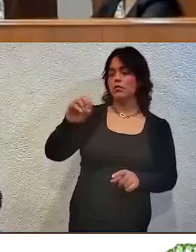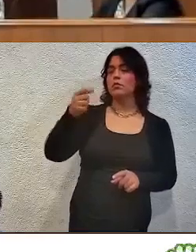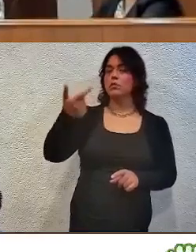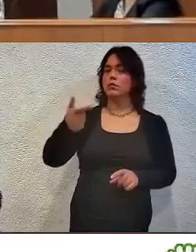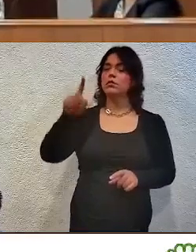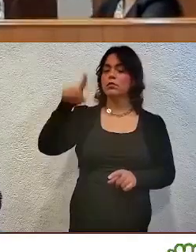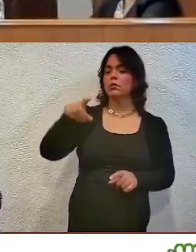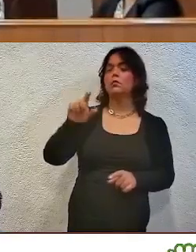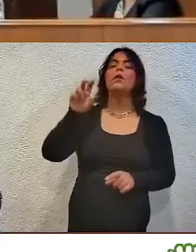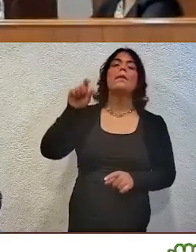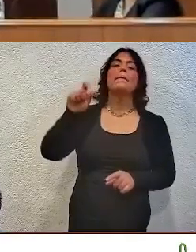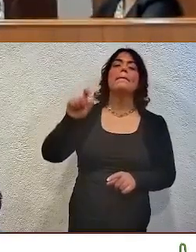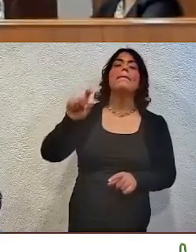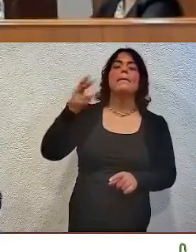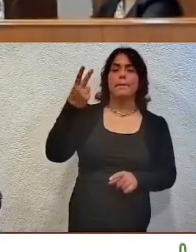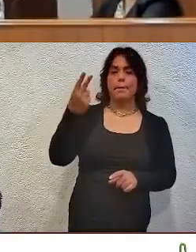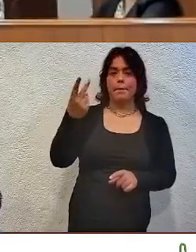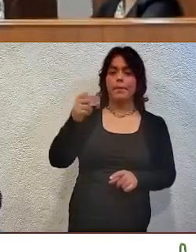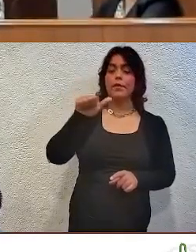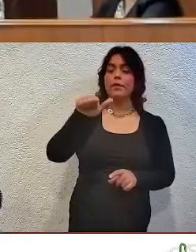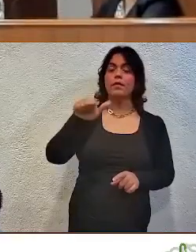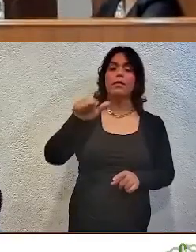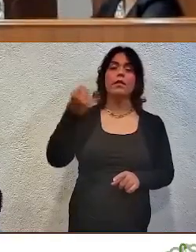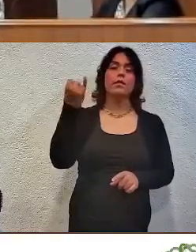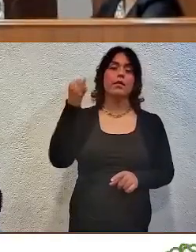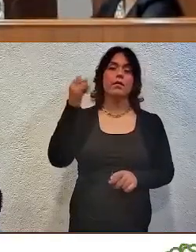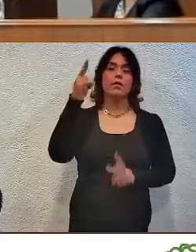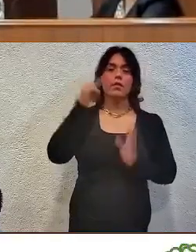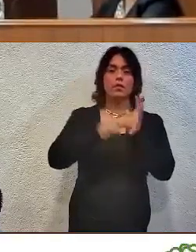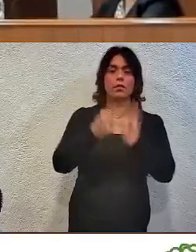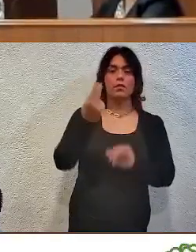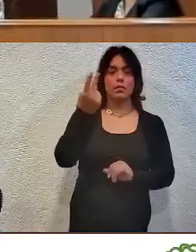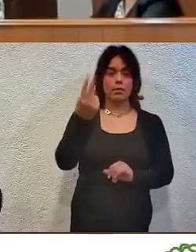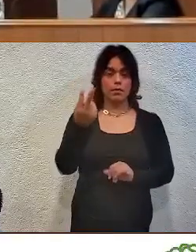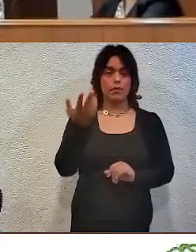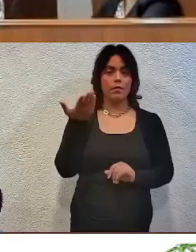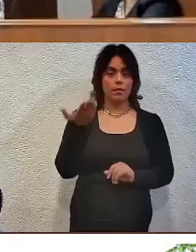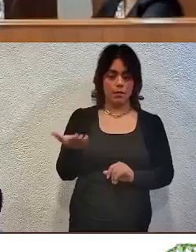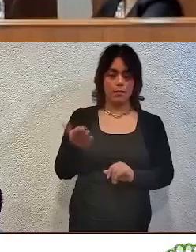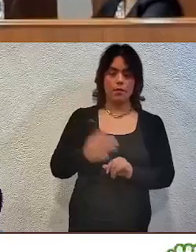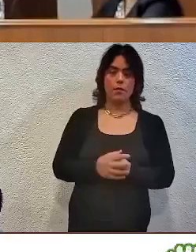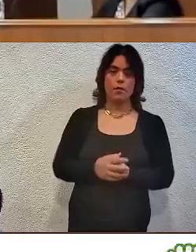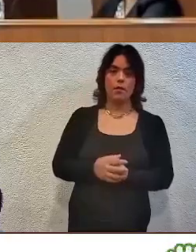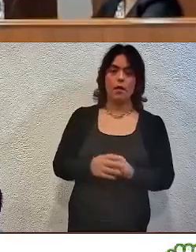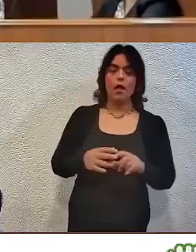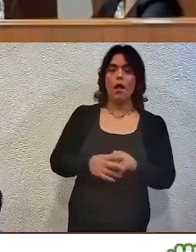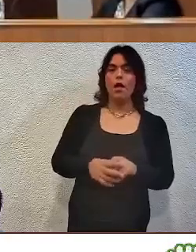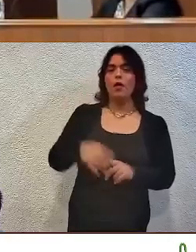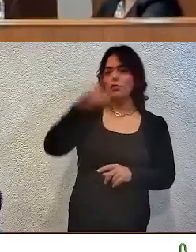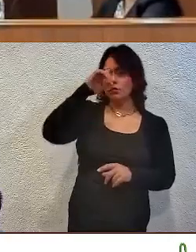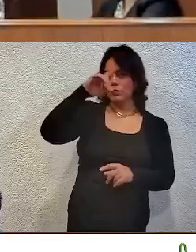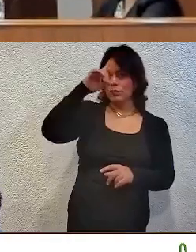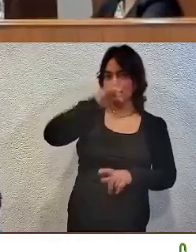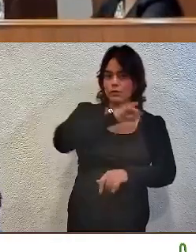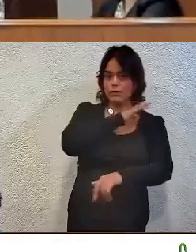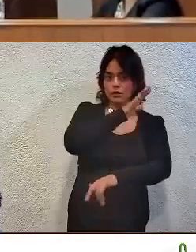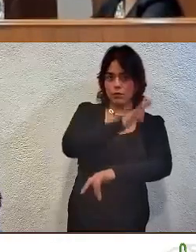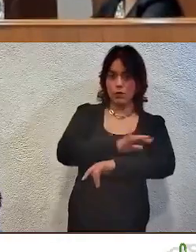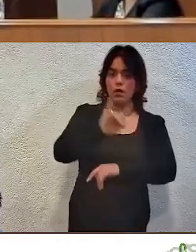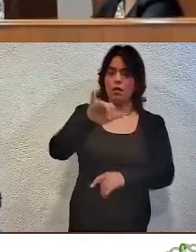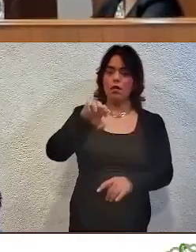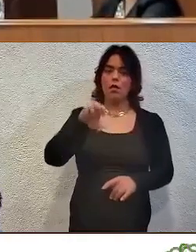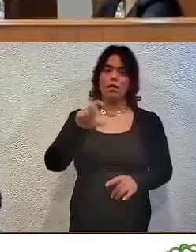016/SO-17-17-2025 de 17 de junio del 2025, emitida por el Consejo General del IEPC Guerrero dentro del